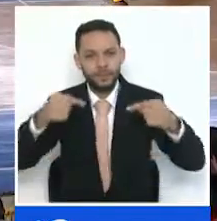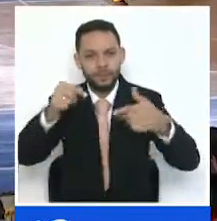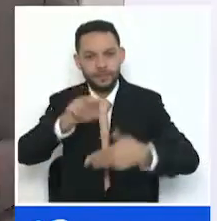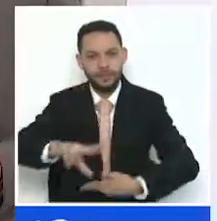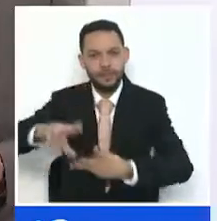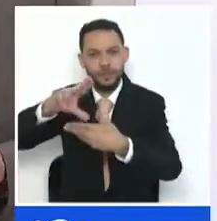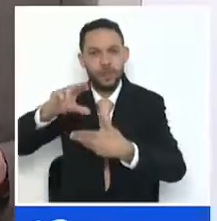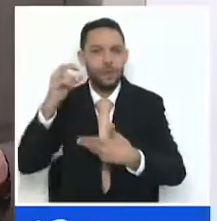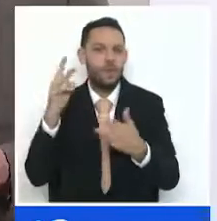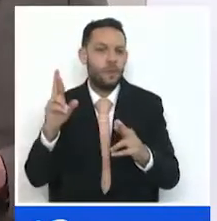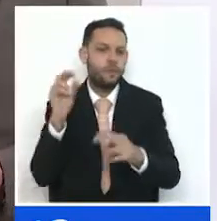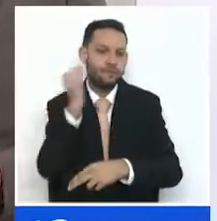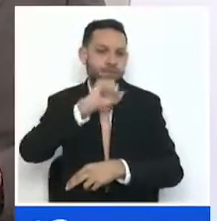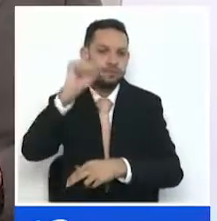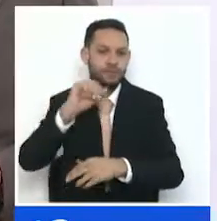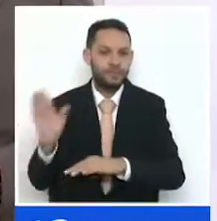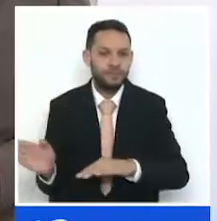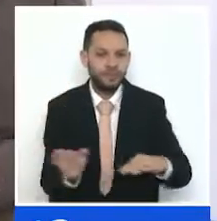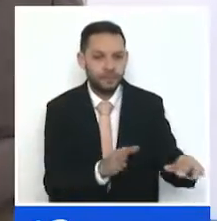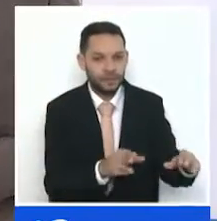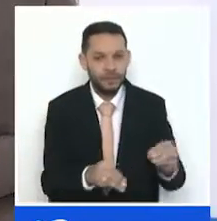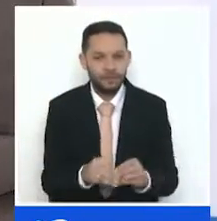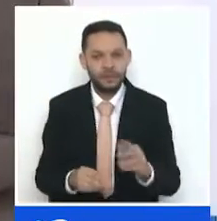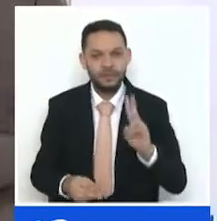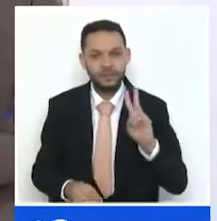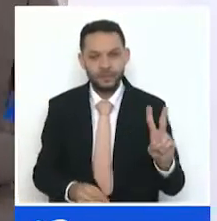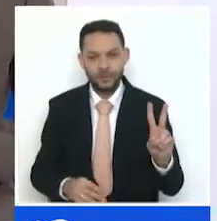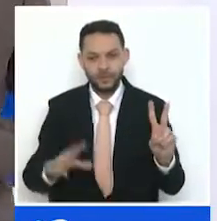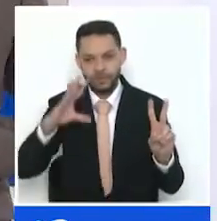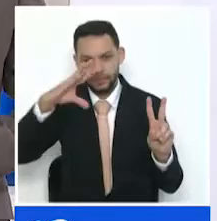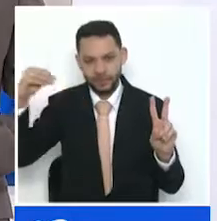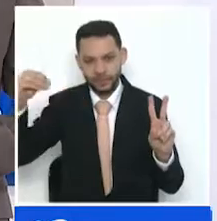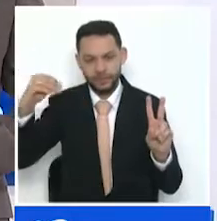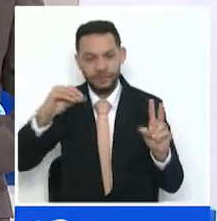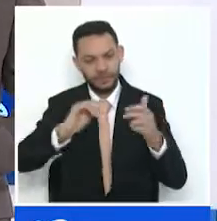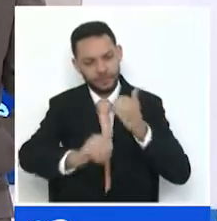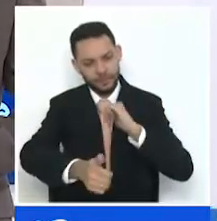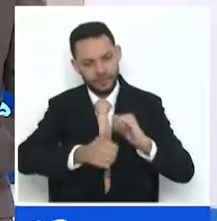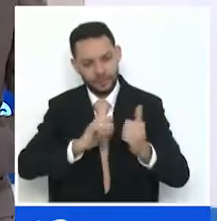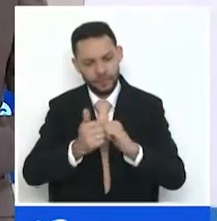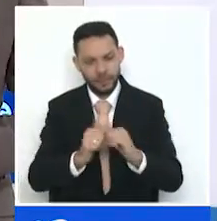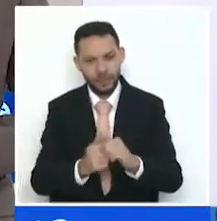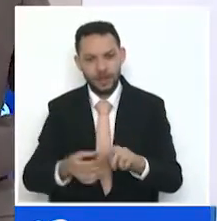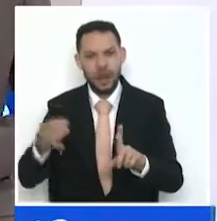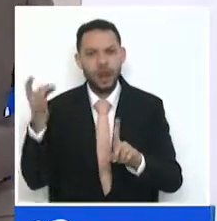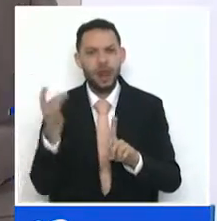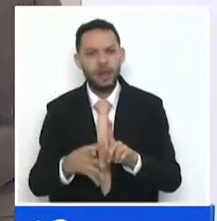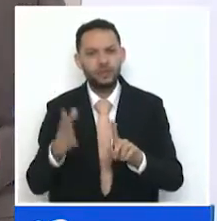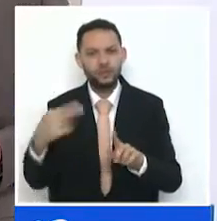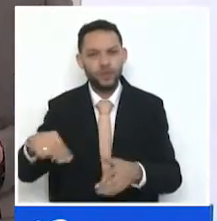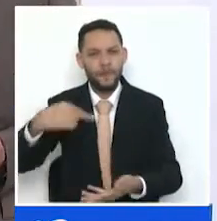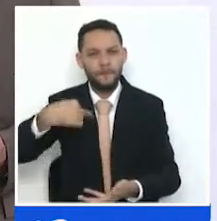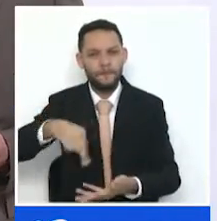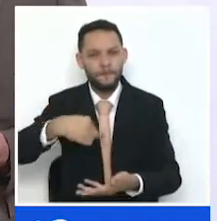sudamericano. 2 deportistas quindianos obtuvieron preseas de bronce en la modalidad de baile deportivo